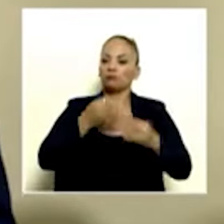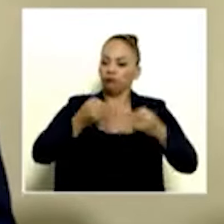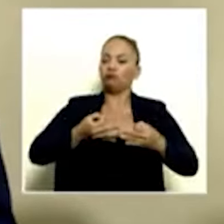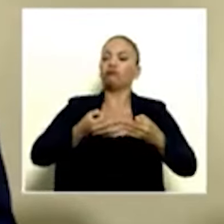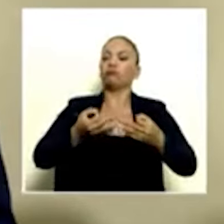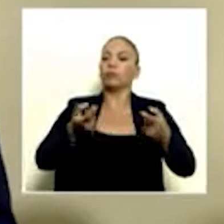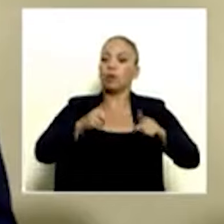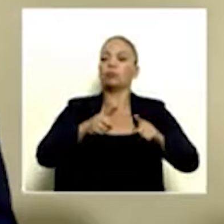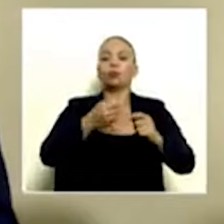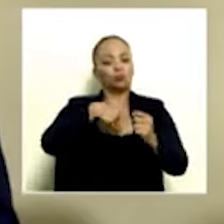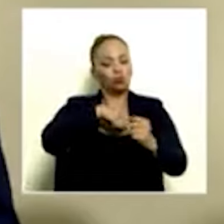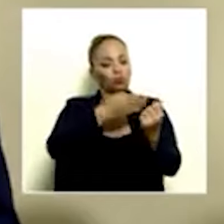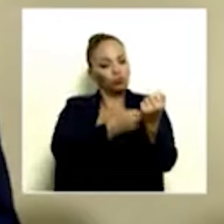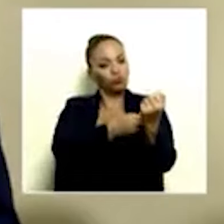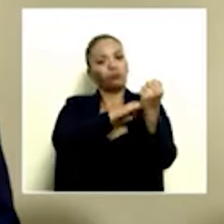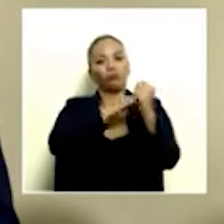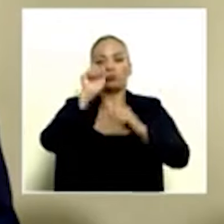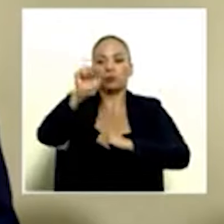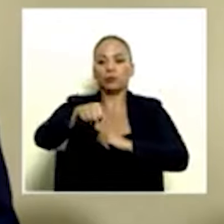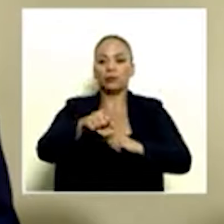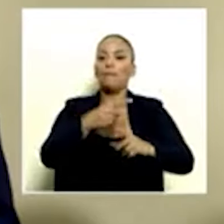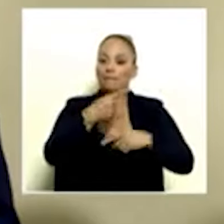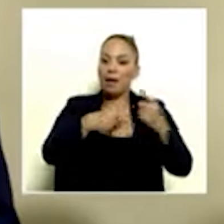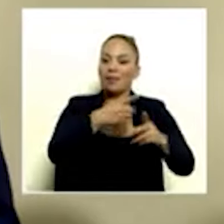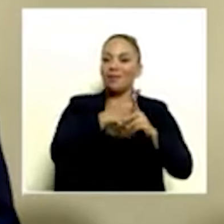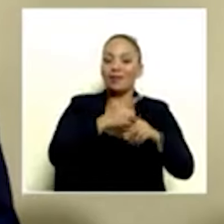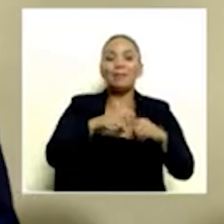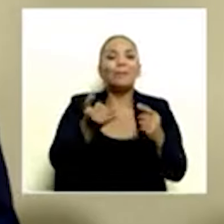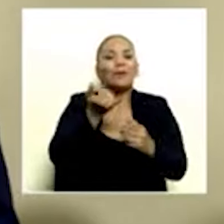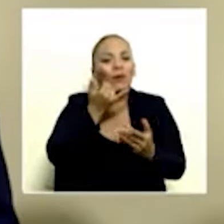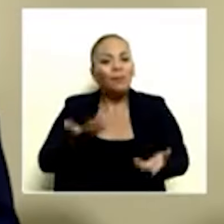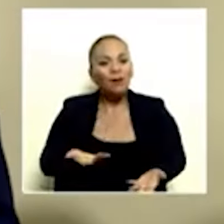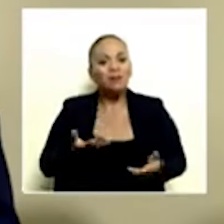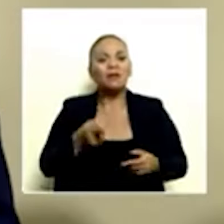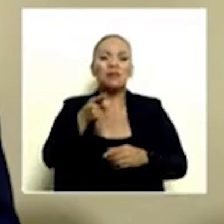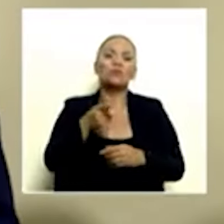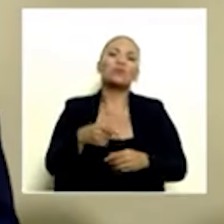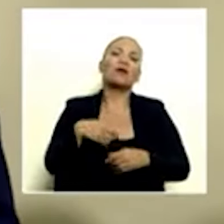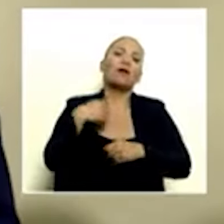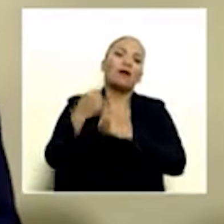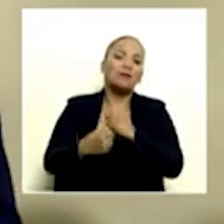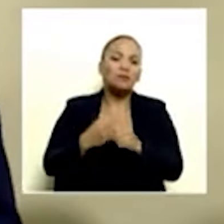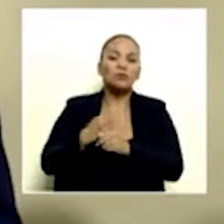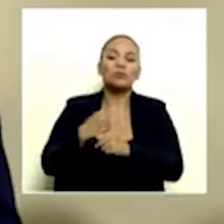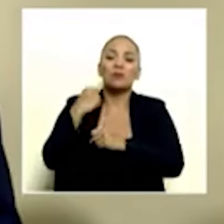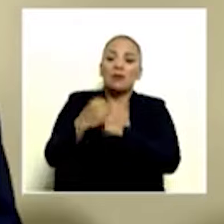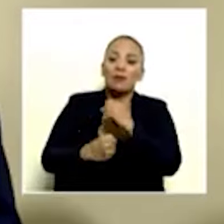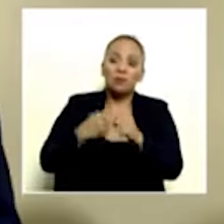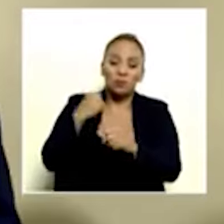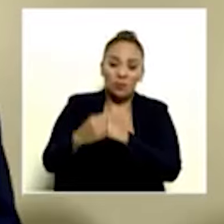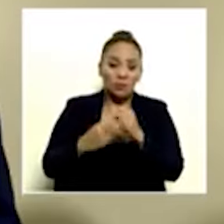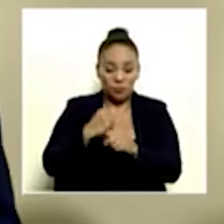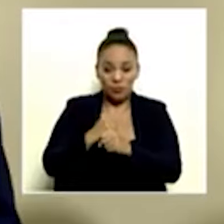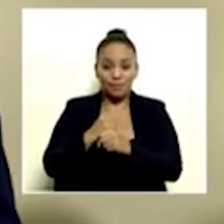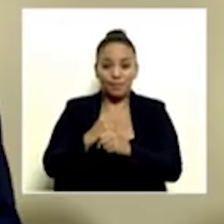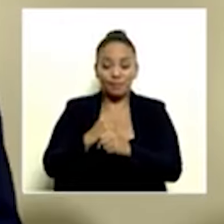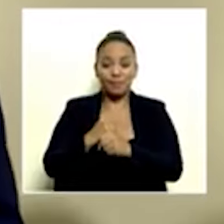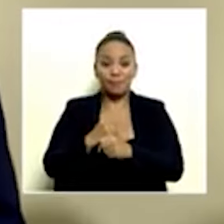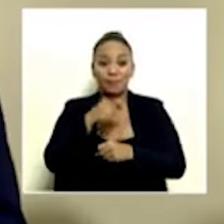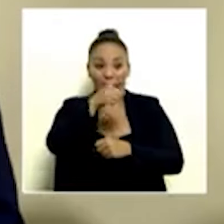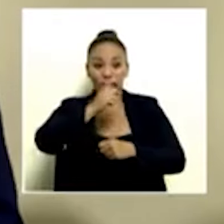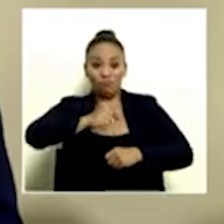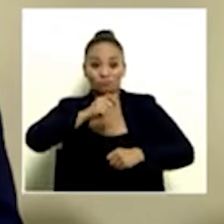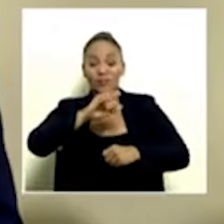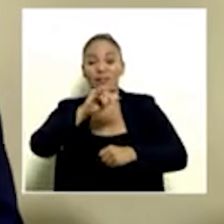y valiente. Pero ¿qué es lo que pasa? Esto va a llevar años. El laudo en el CIADI, yo calculo en